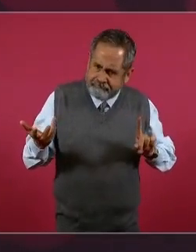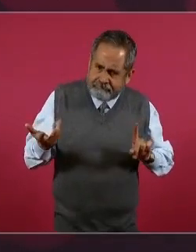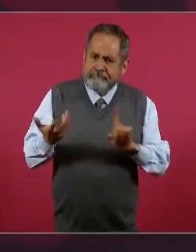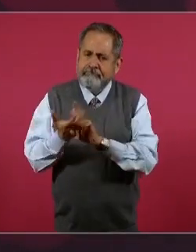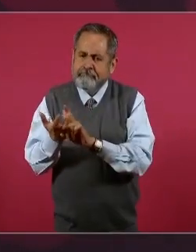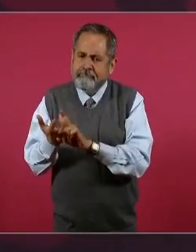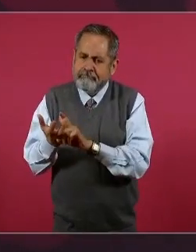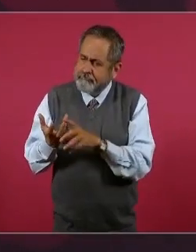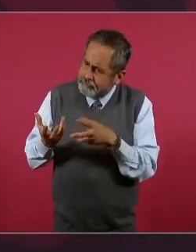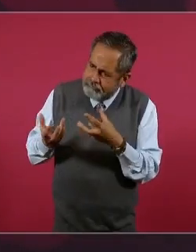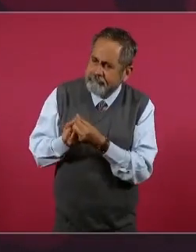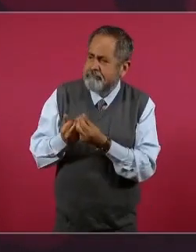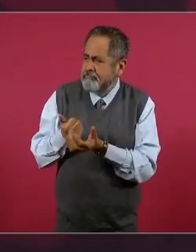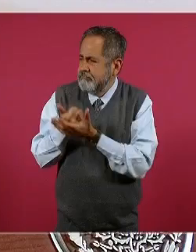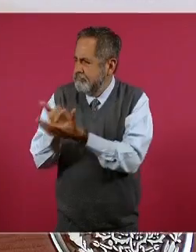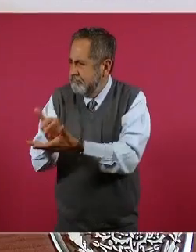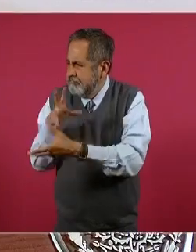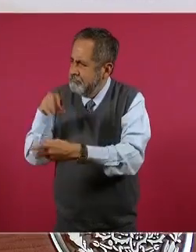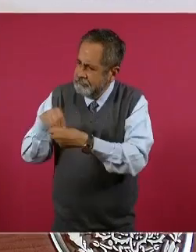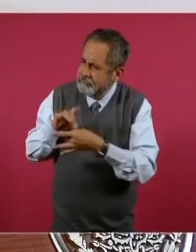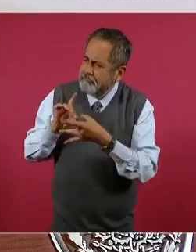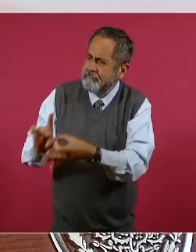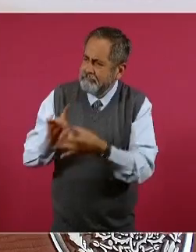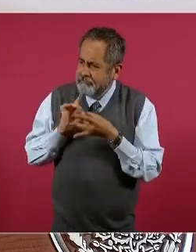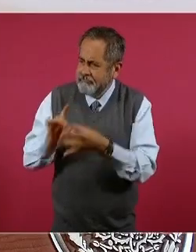no sienten lo mismo.